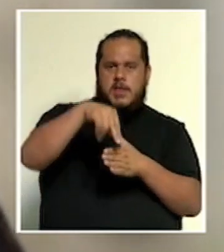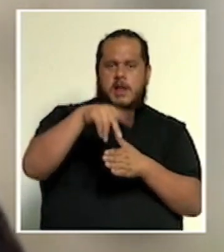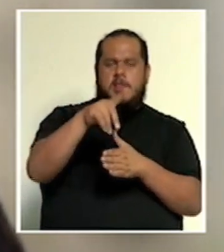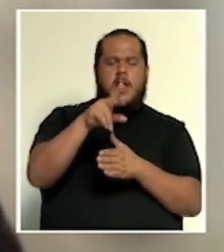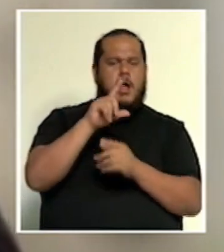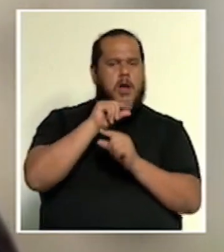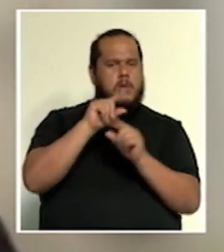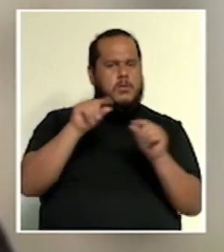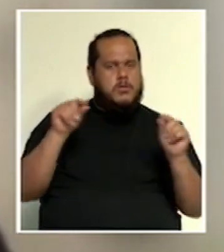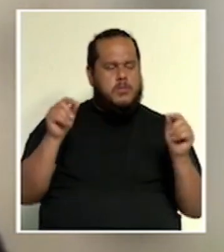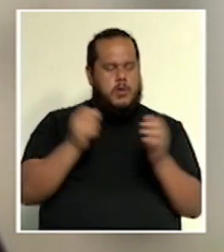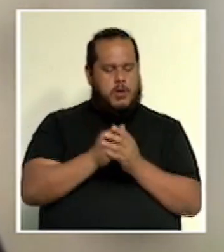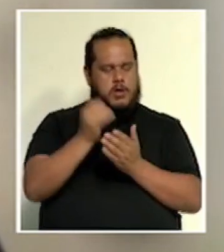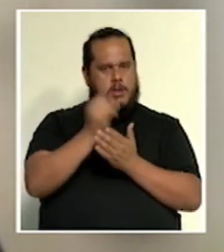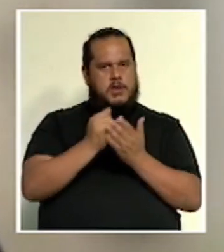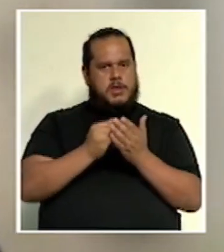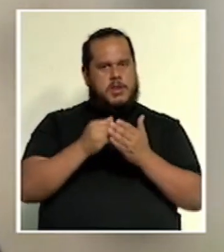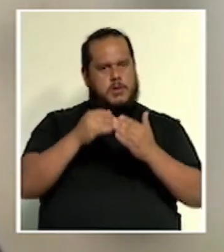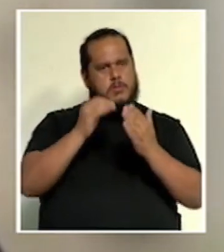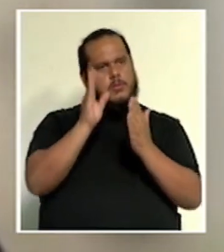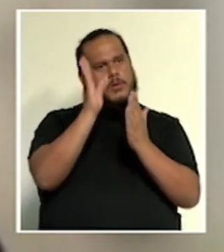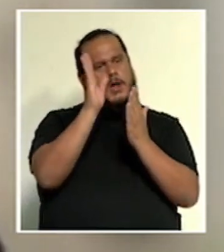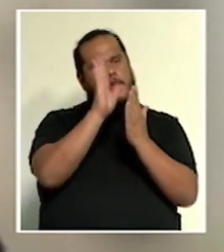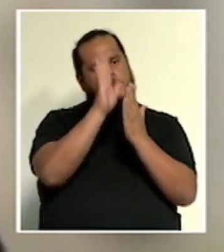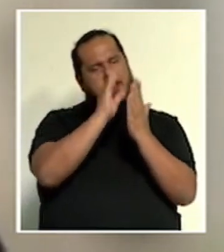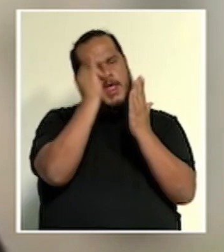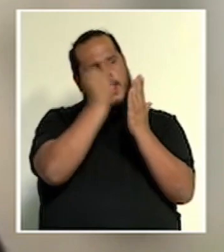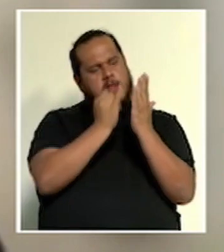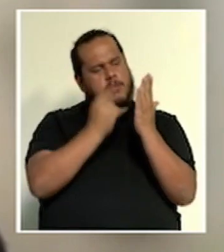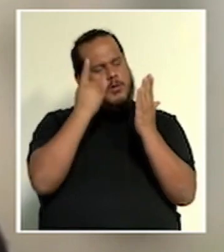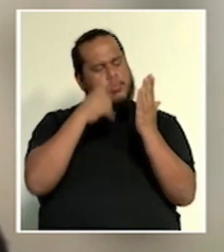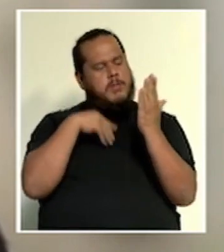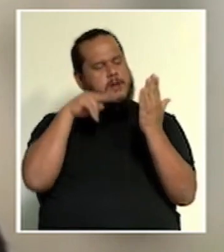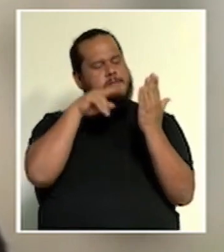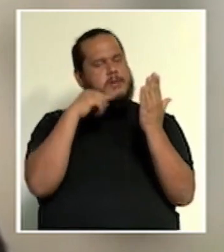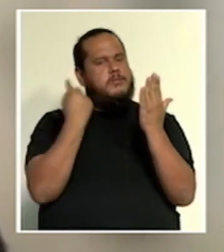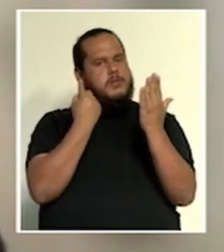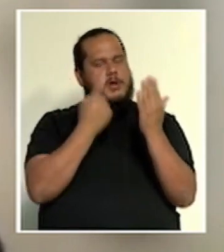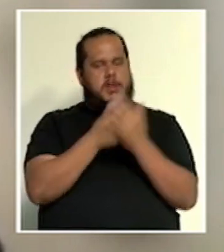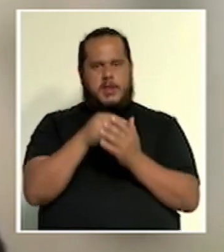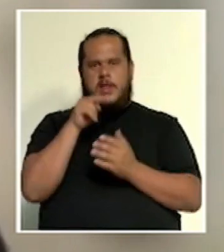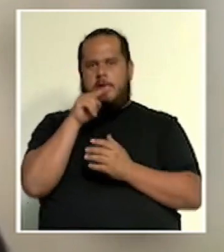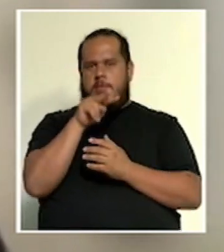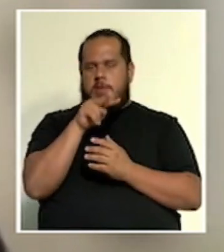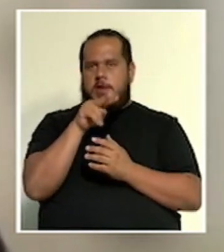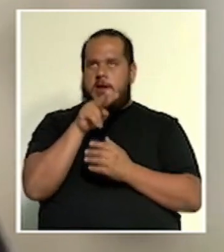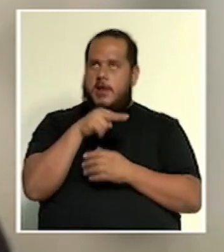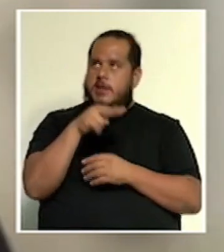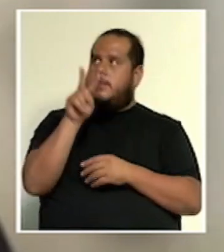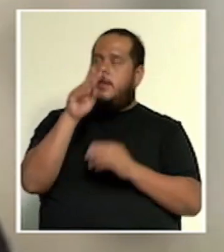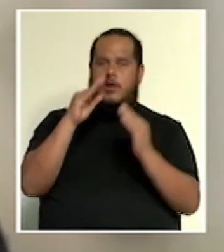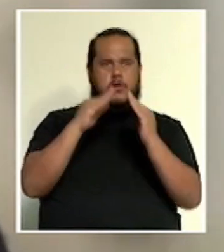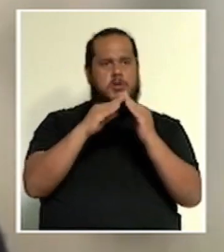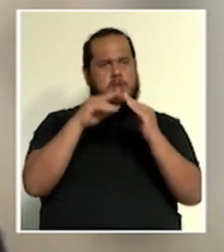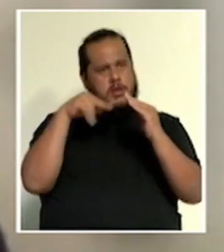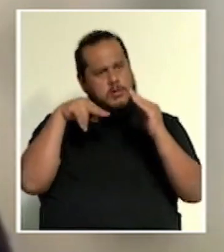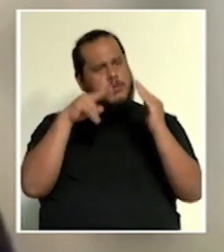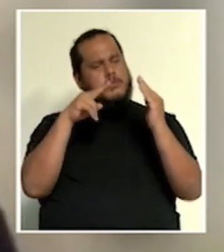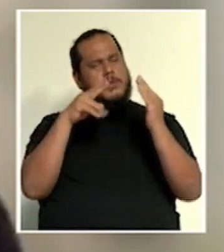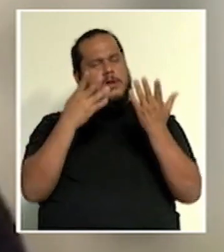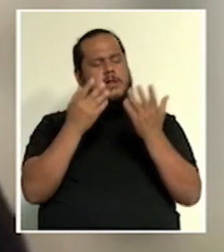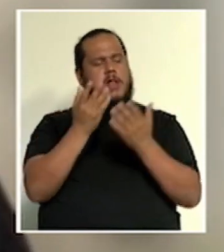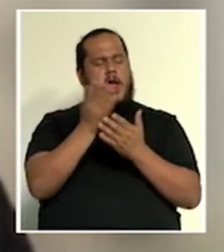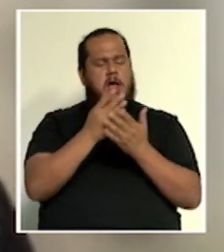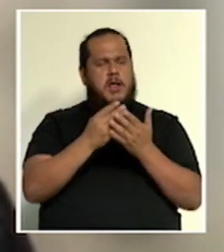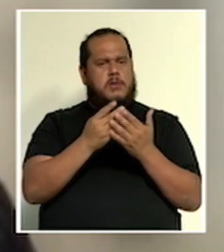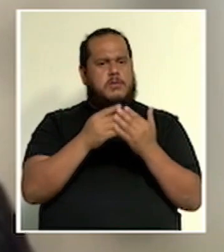rumor. Dibujas espejos para conjurar soledades. Miras, oteas, se desliza una